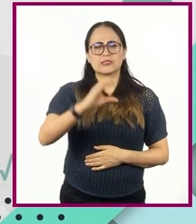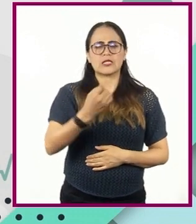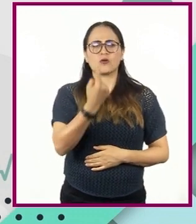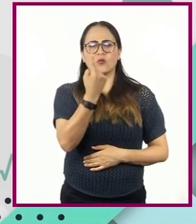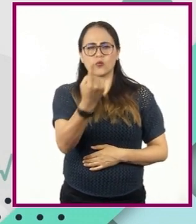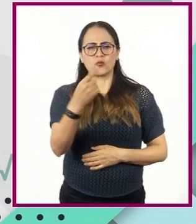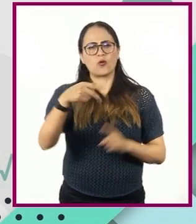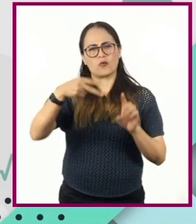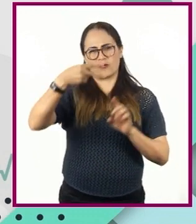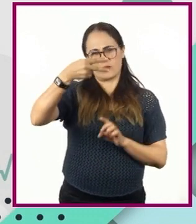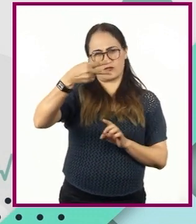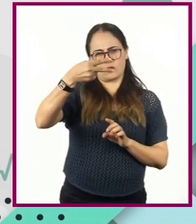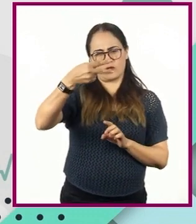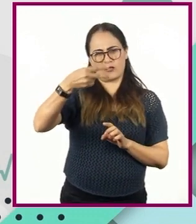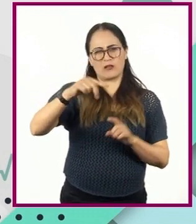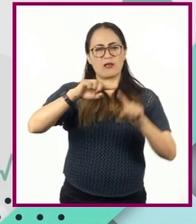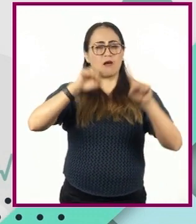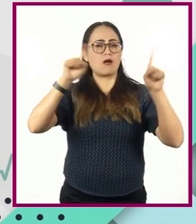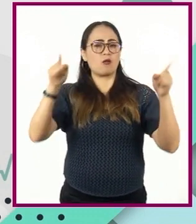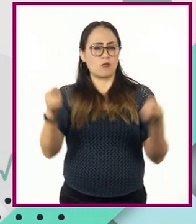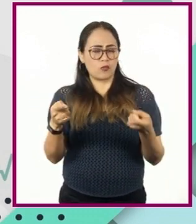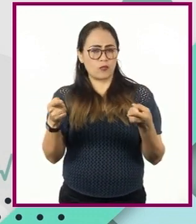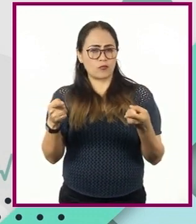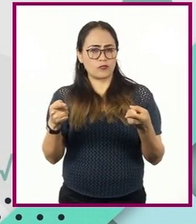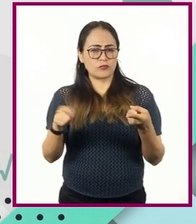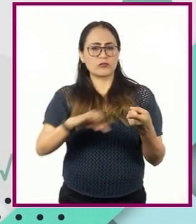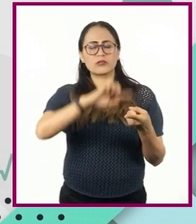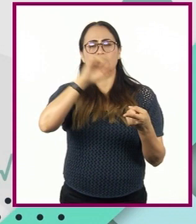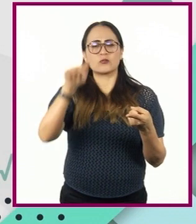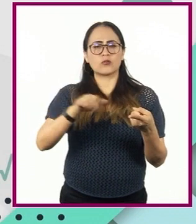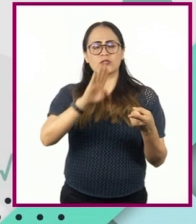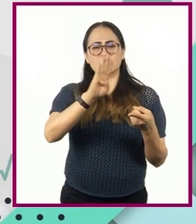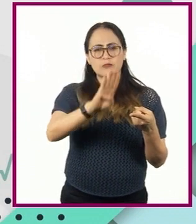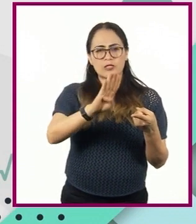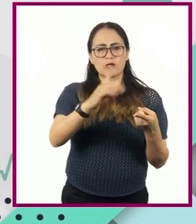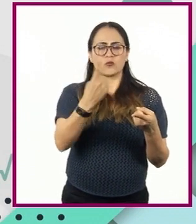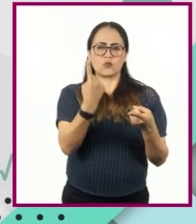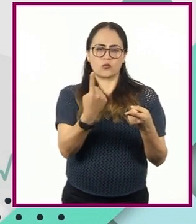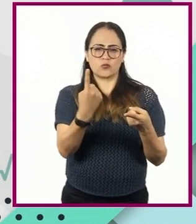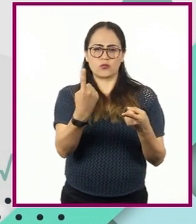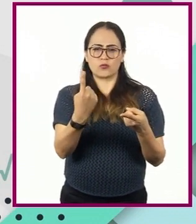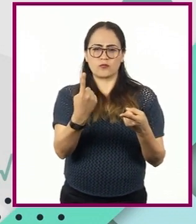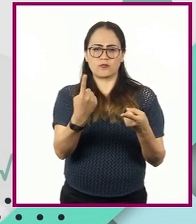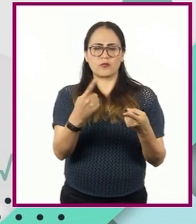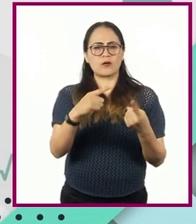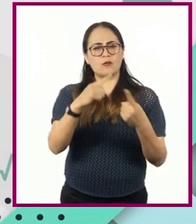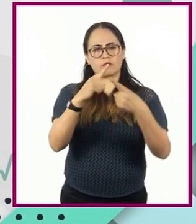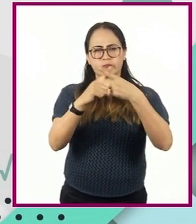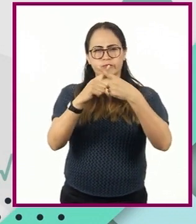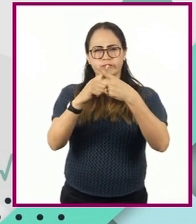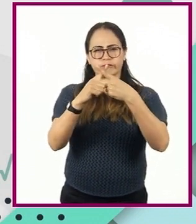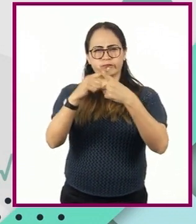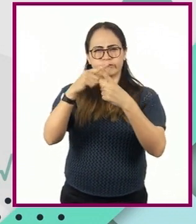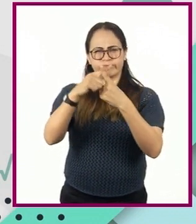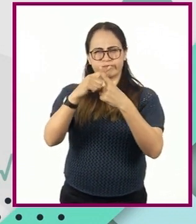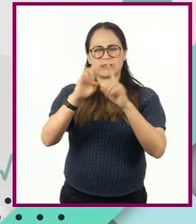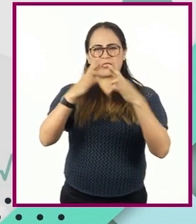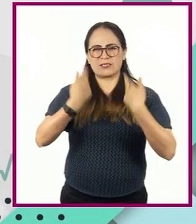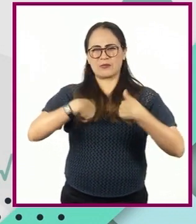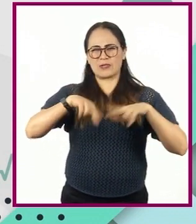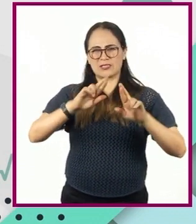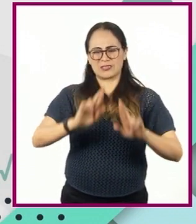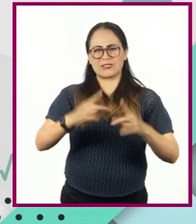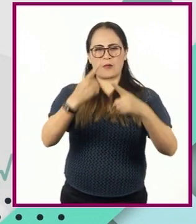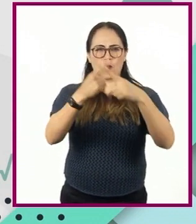igual, se abren paréntesis, luego se escribe B1, el signo asterisco que representa el signo